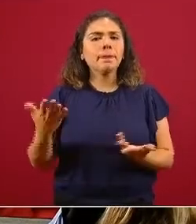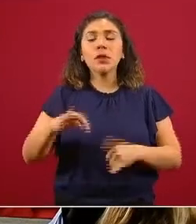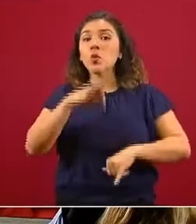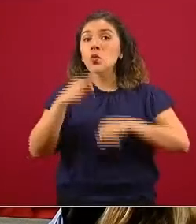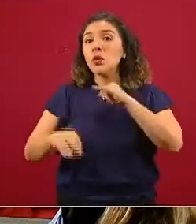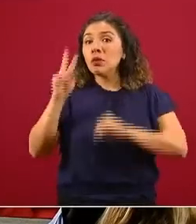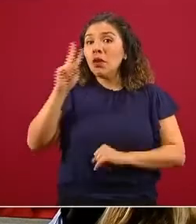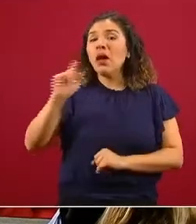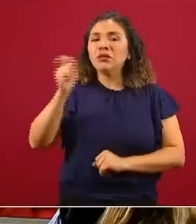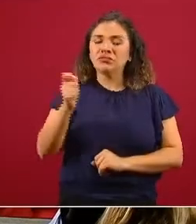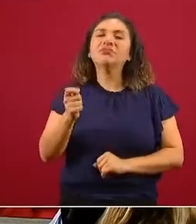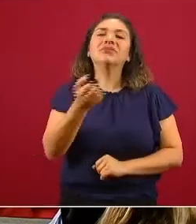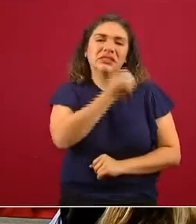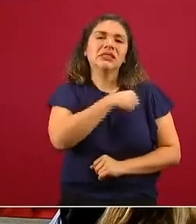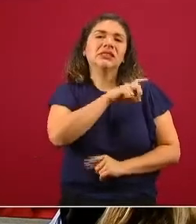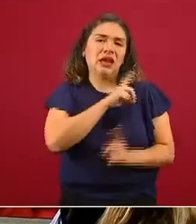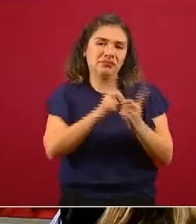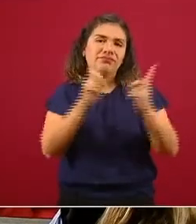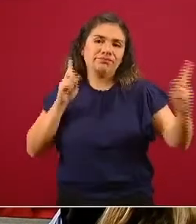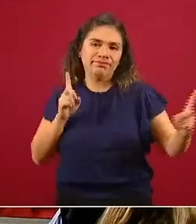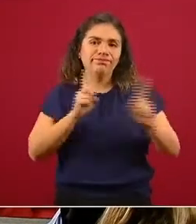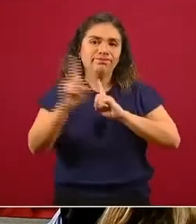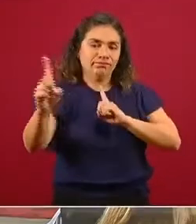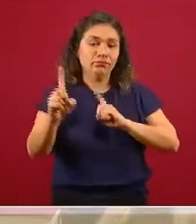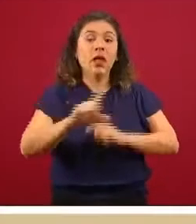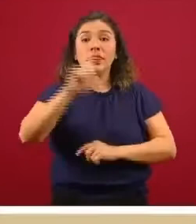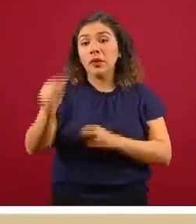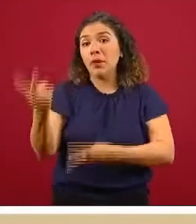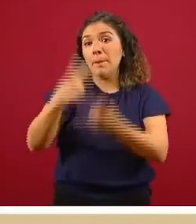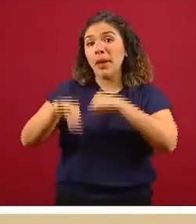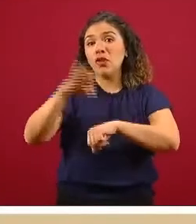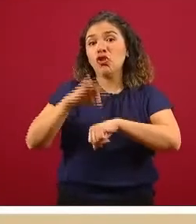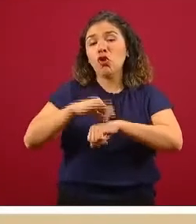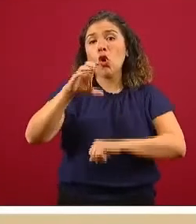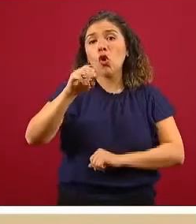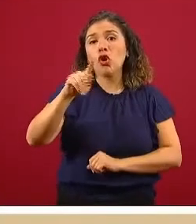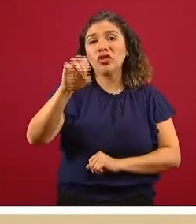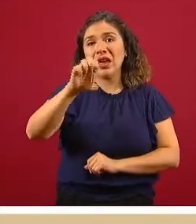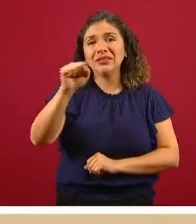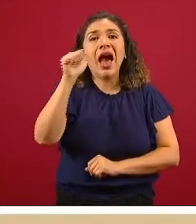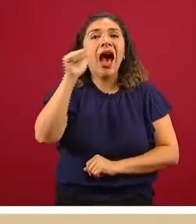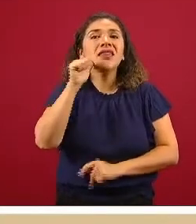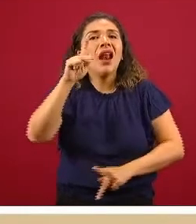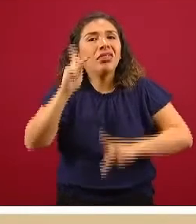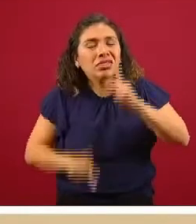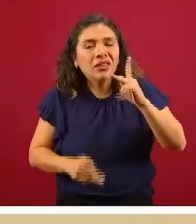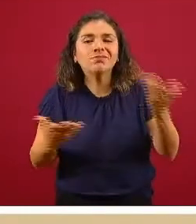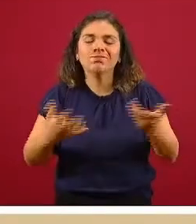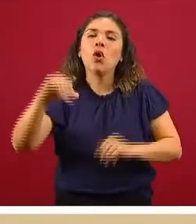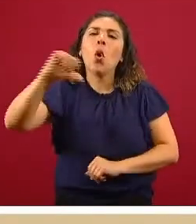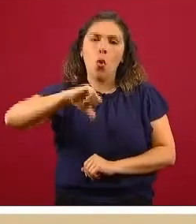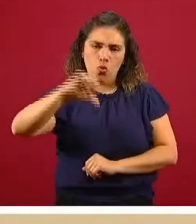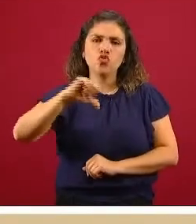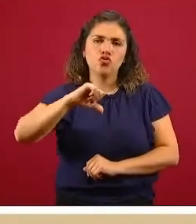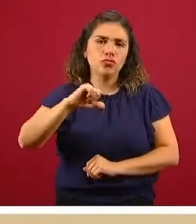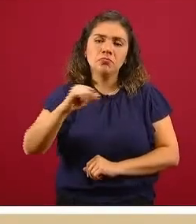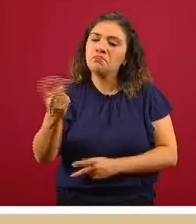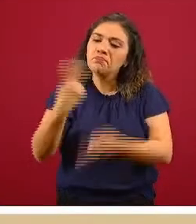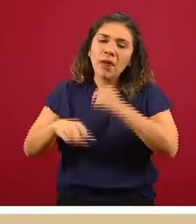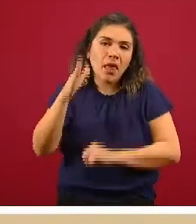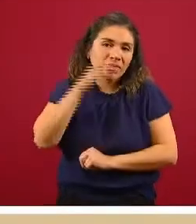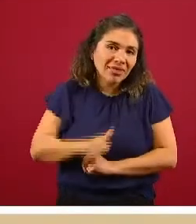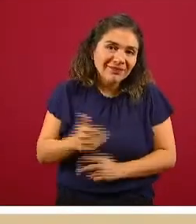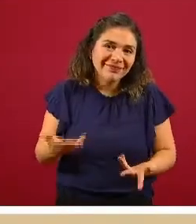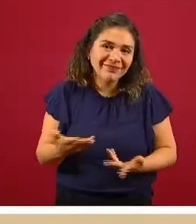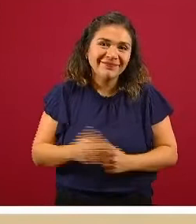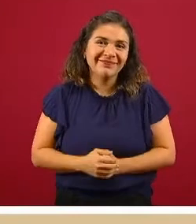La última, Susana Distancia. Ya vendrá el doctor Cortés, como ayer no le dimos la palabra, hoy no quiso venir, no